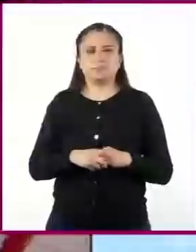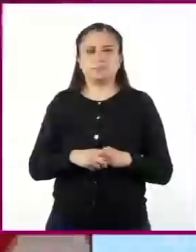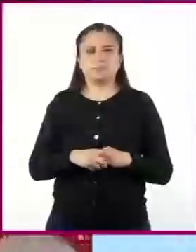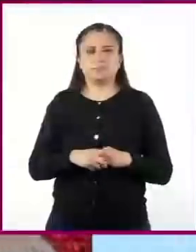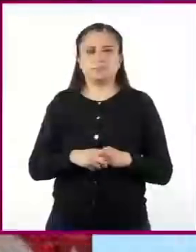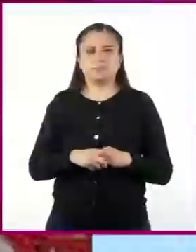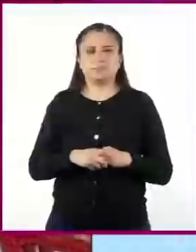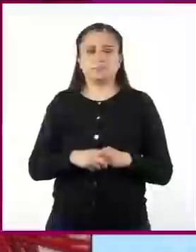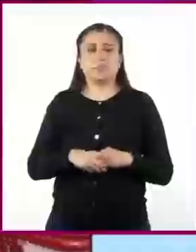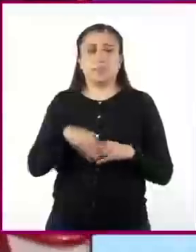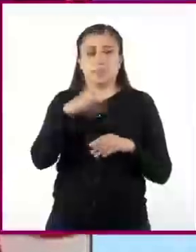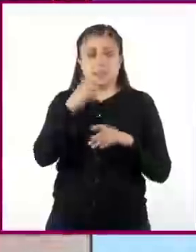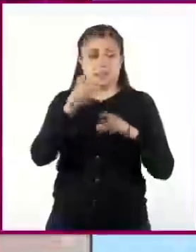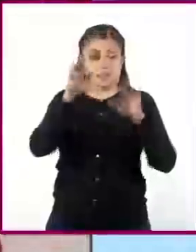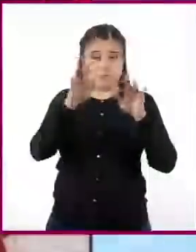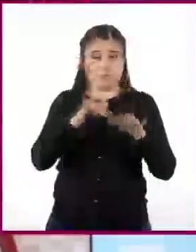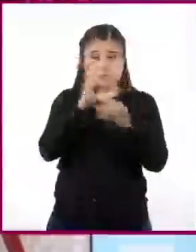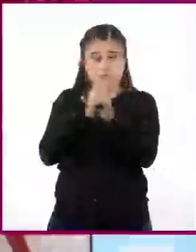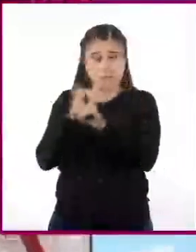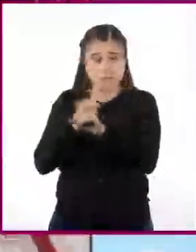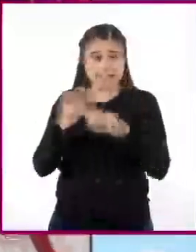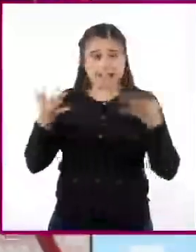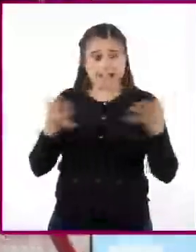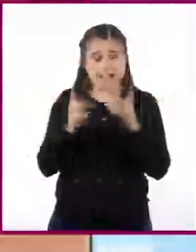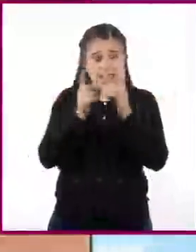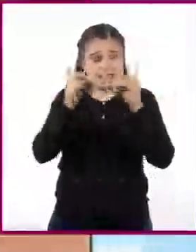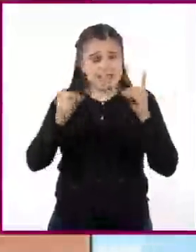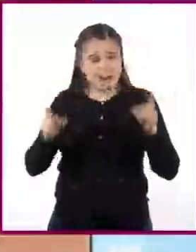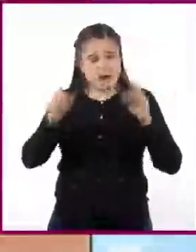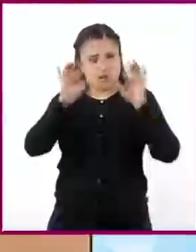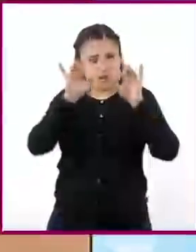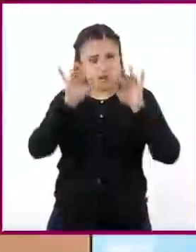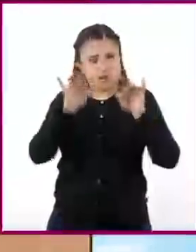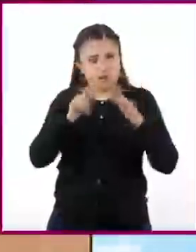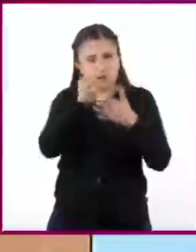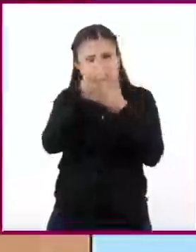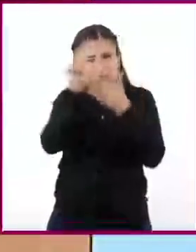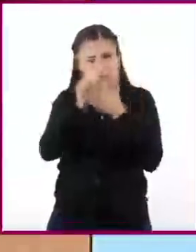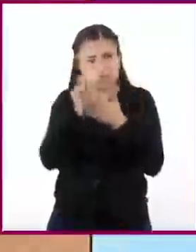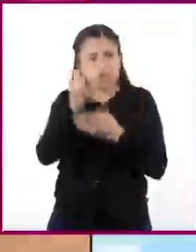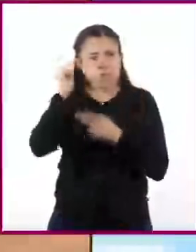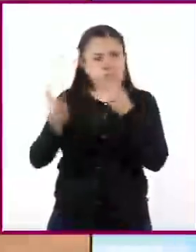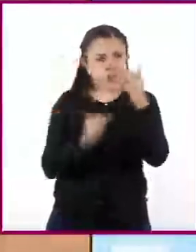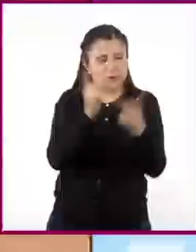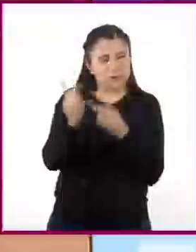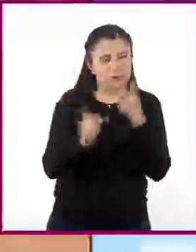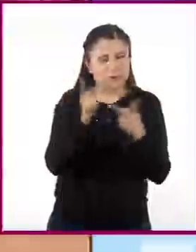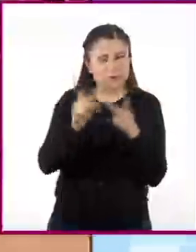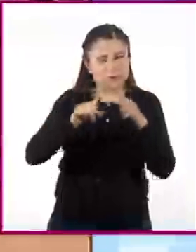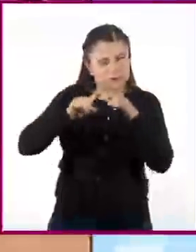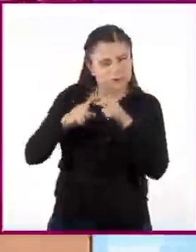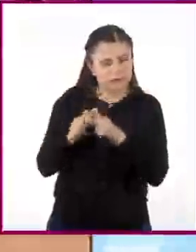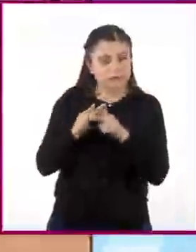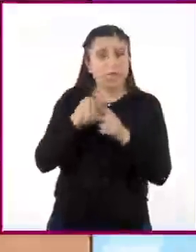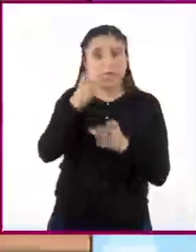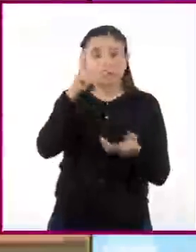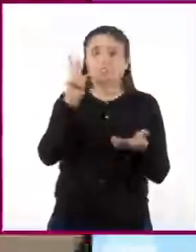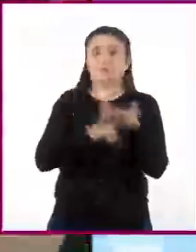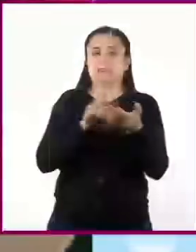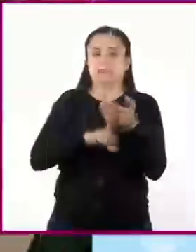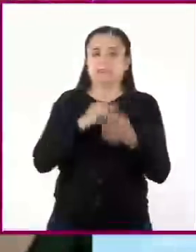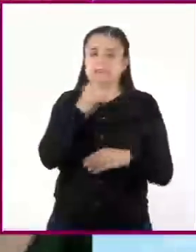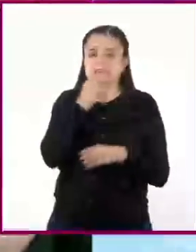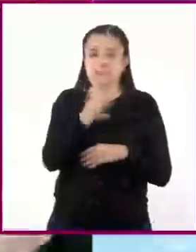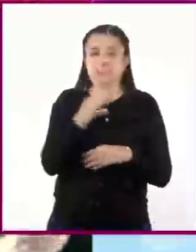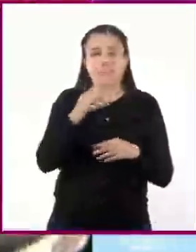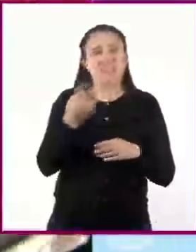El cuerpo de la investigación será el desarrollo o la descripción más detallada de las preguntas iniciales. Es valioso citar